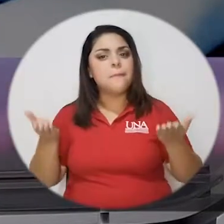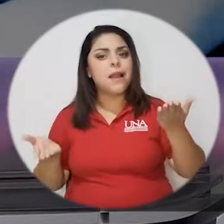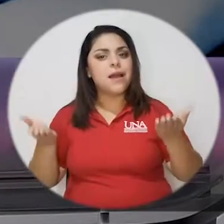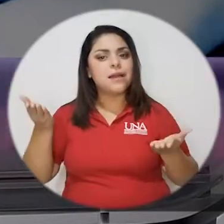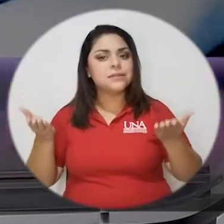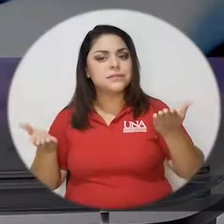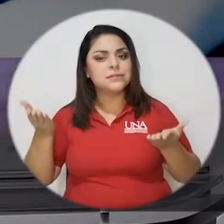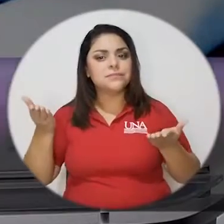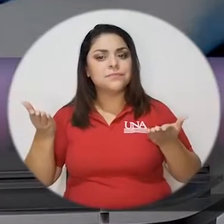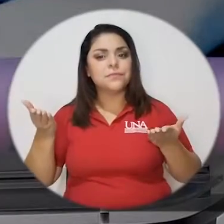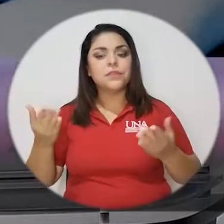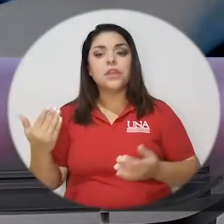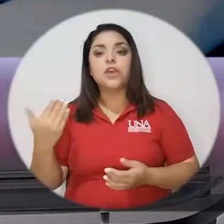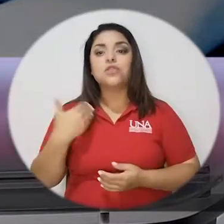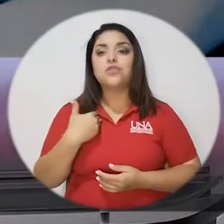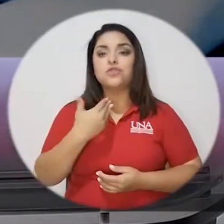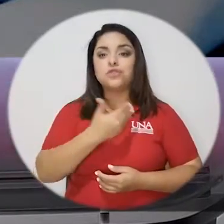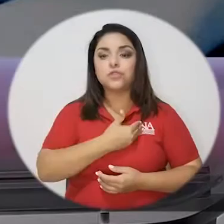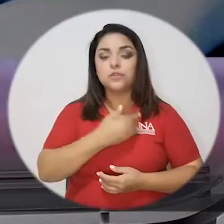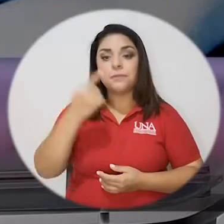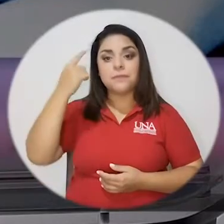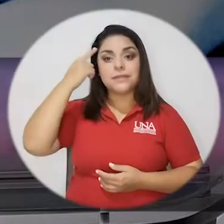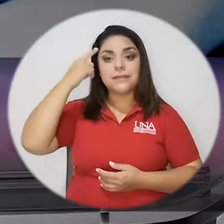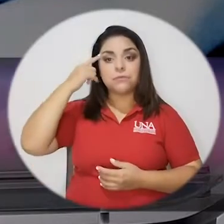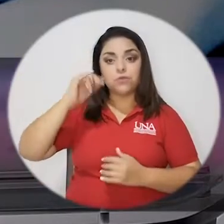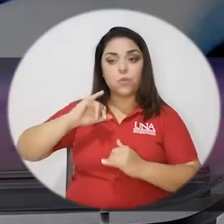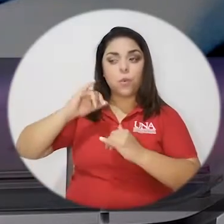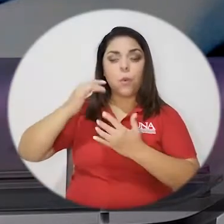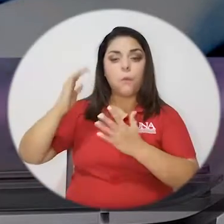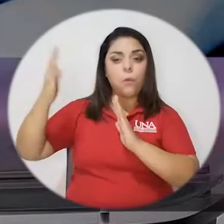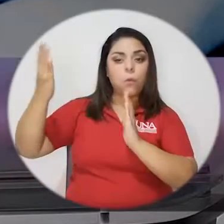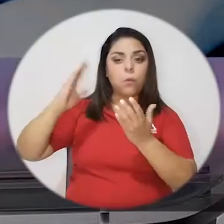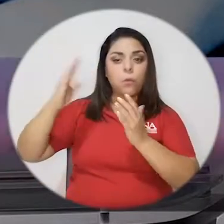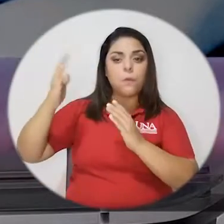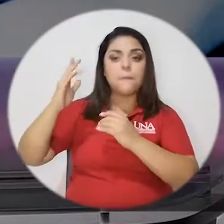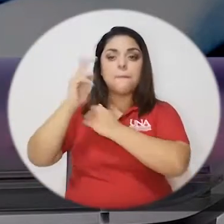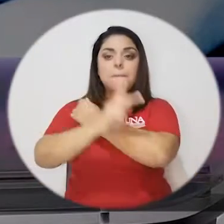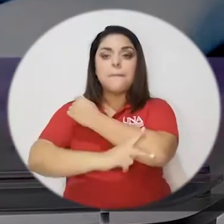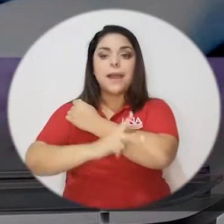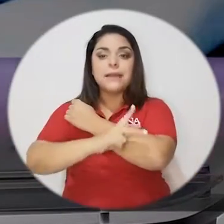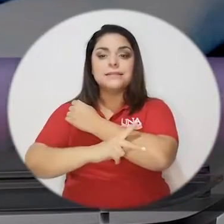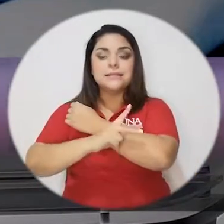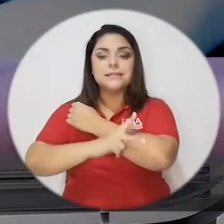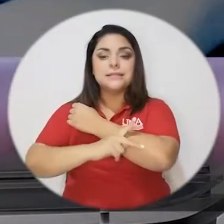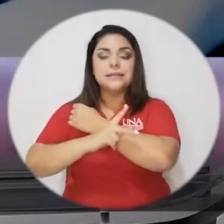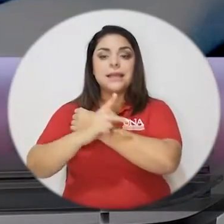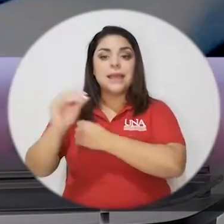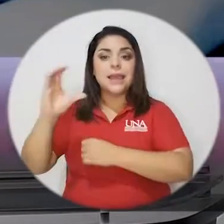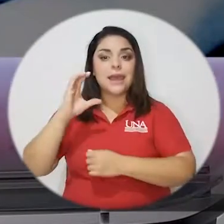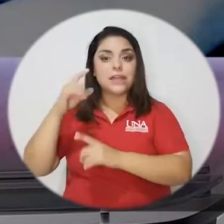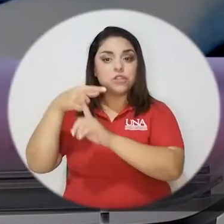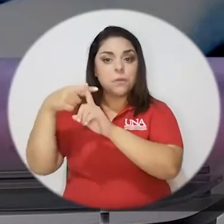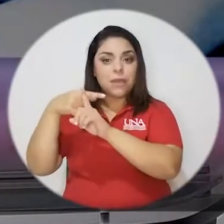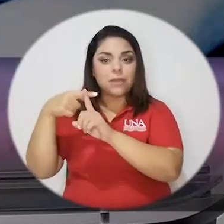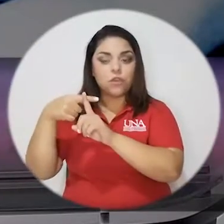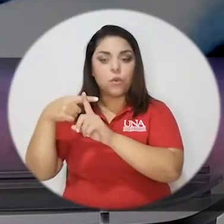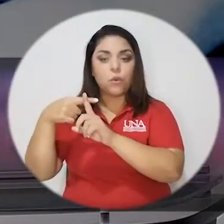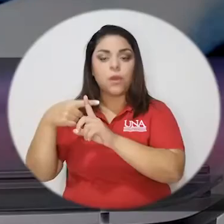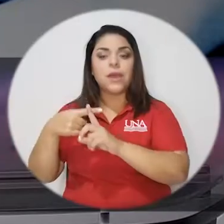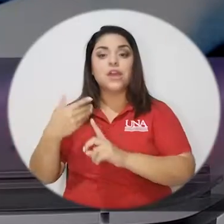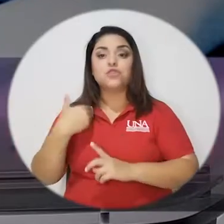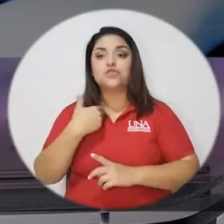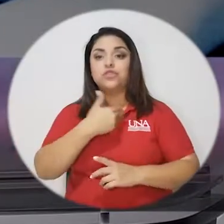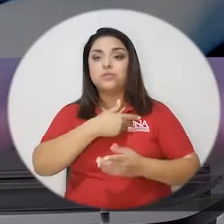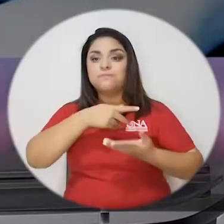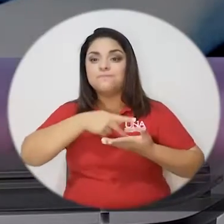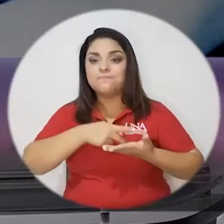balance, si nosotros nos ubicamos entre los países de ingreso medio, en